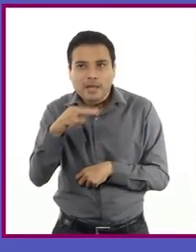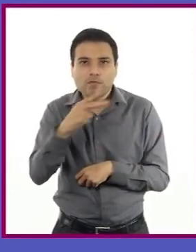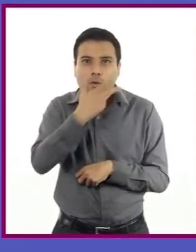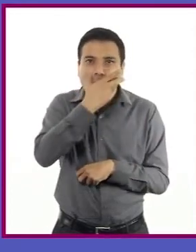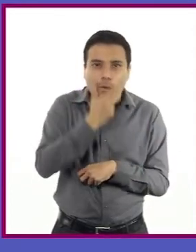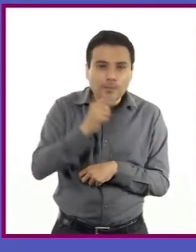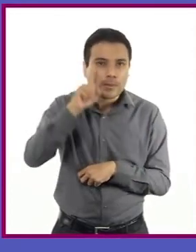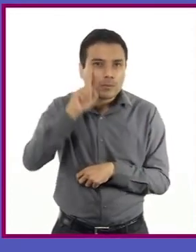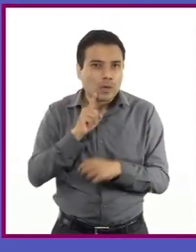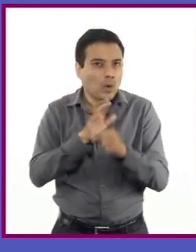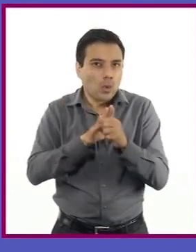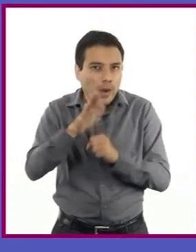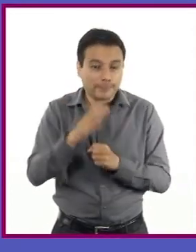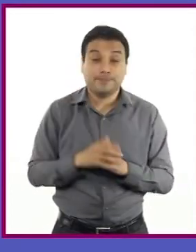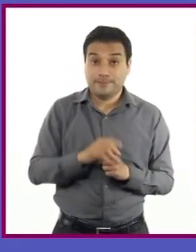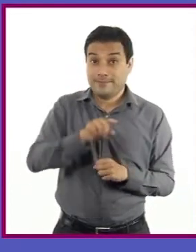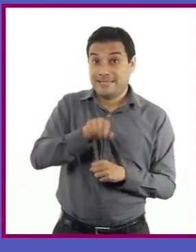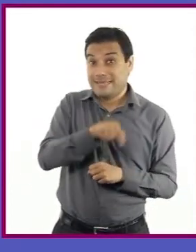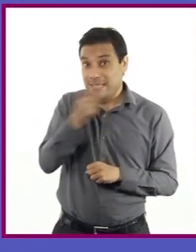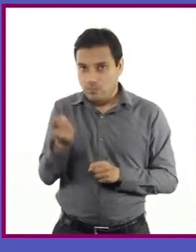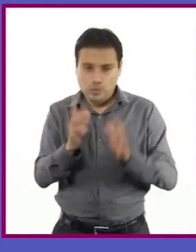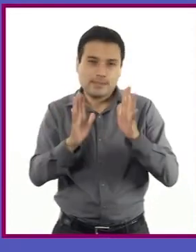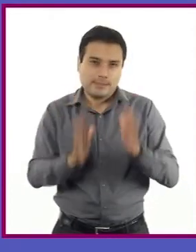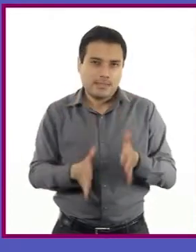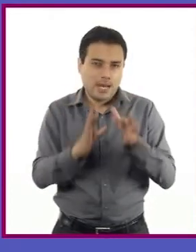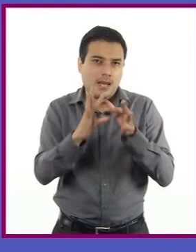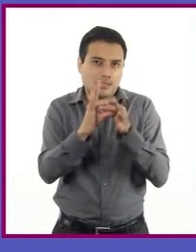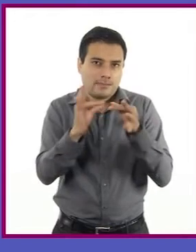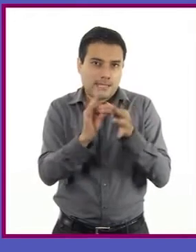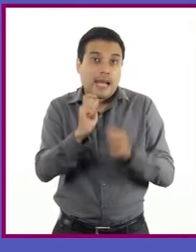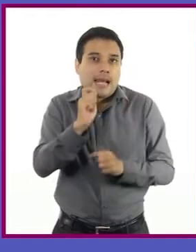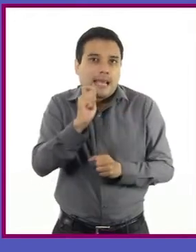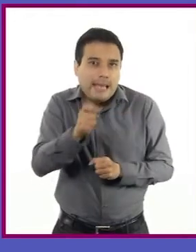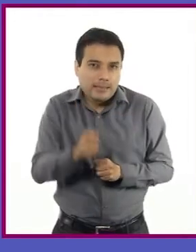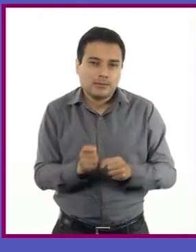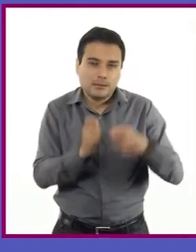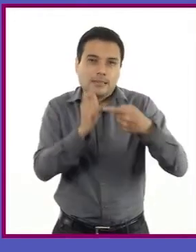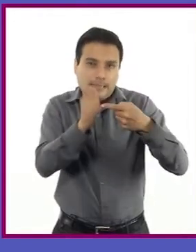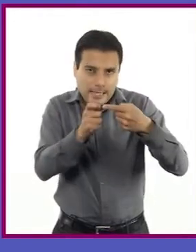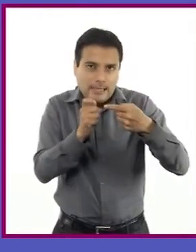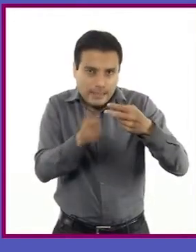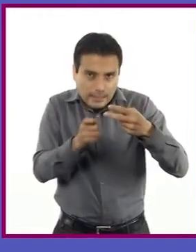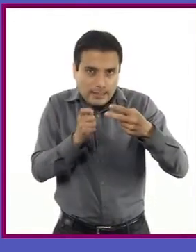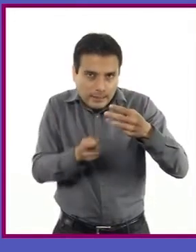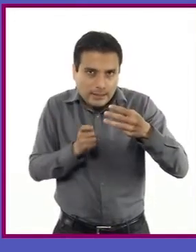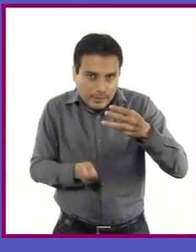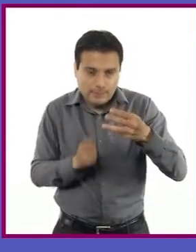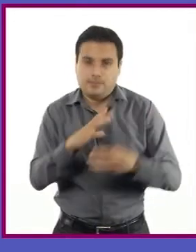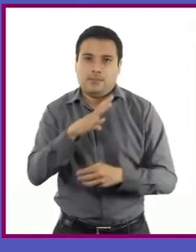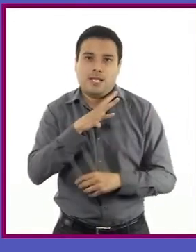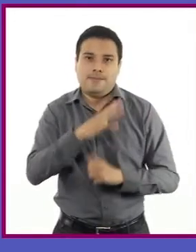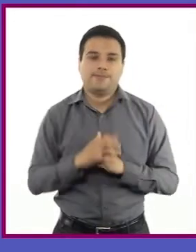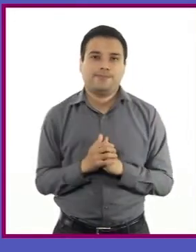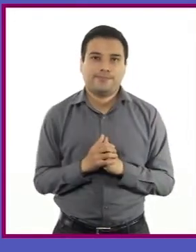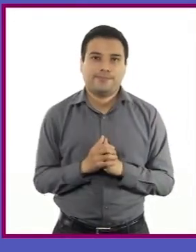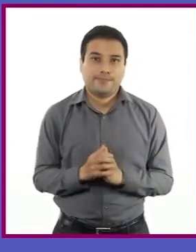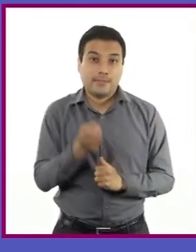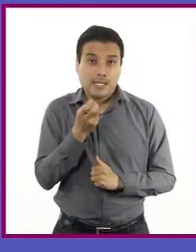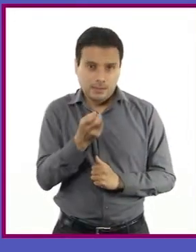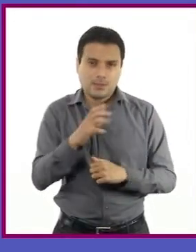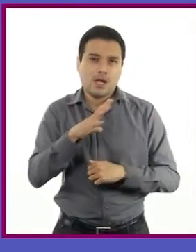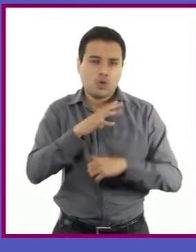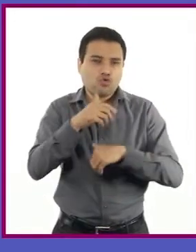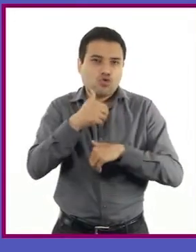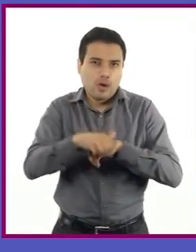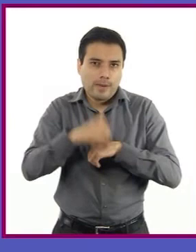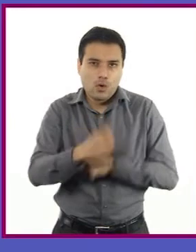femenino, etc. Y después están las acepciones, es decir, los distintos significados que tiene esa palabra. Estos aparecen enumerados